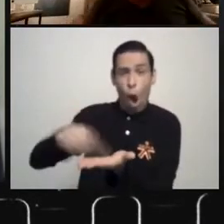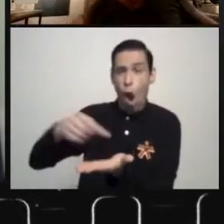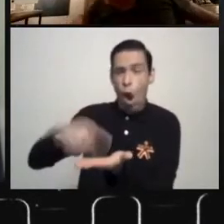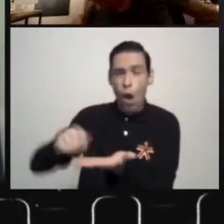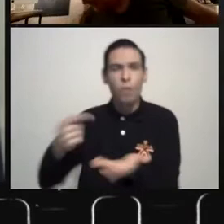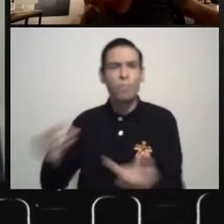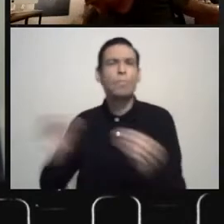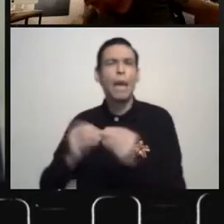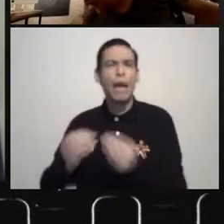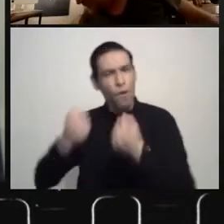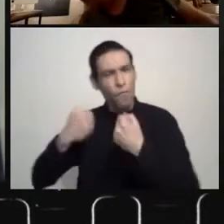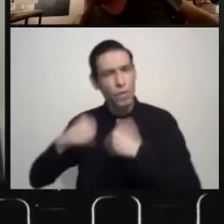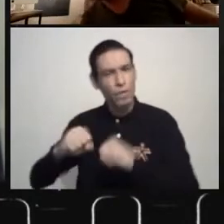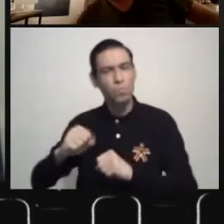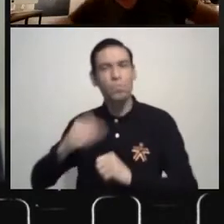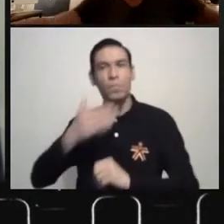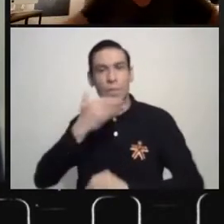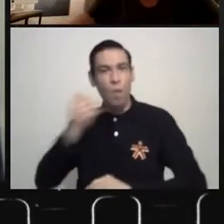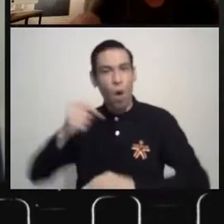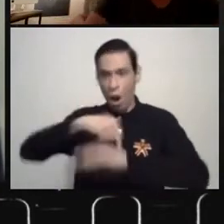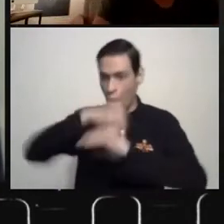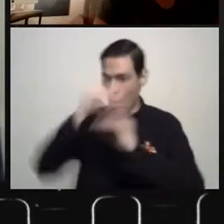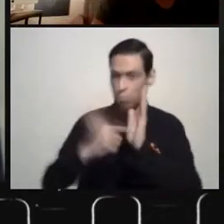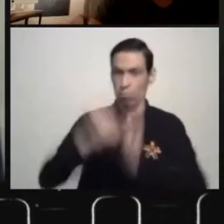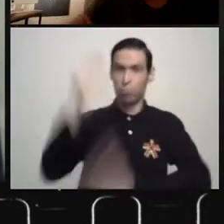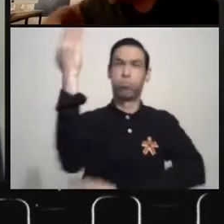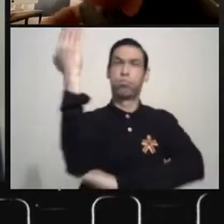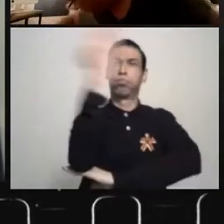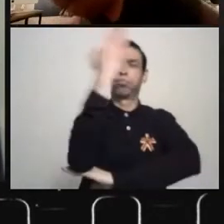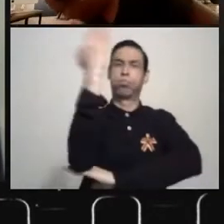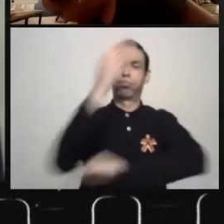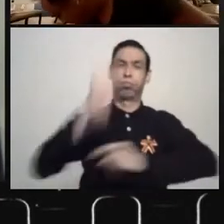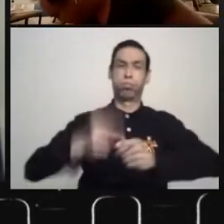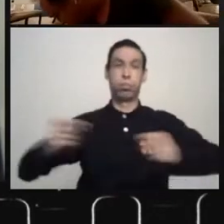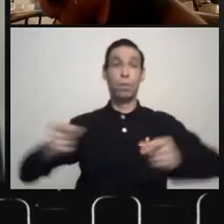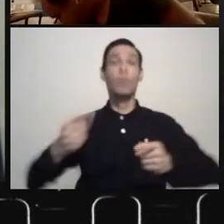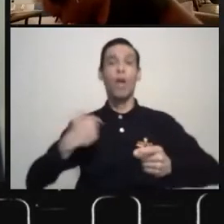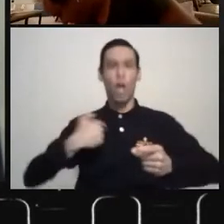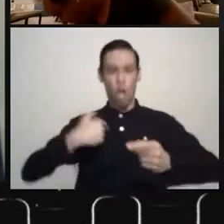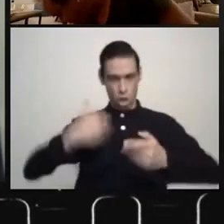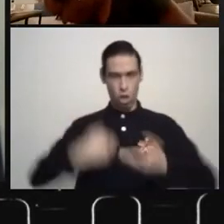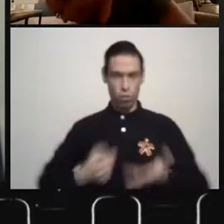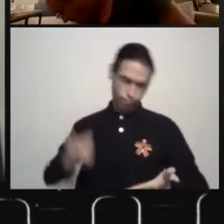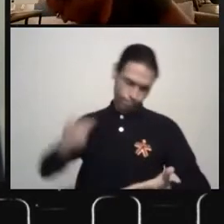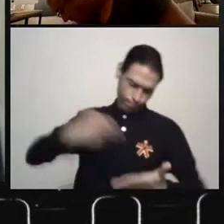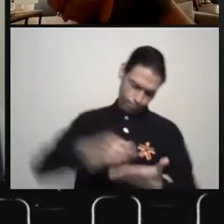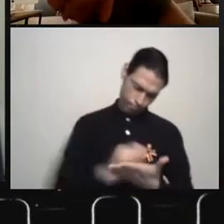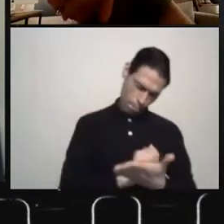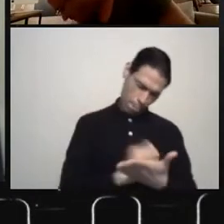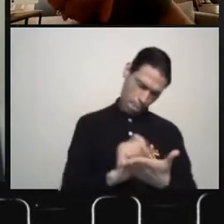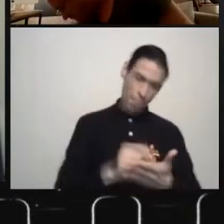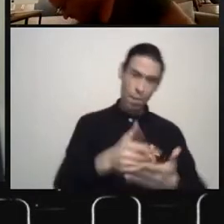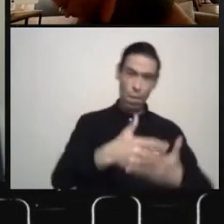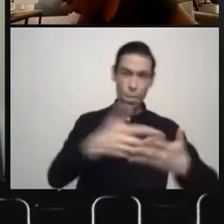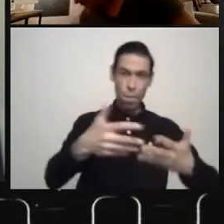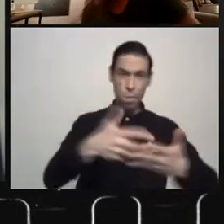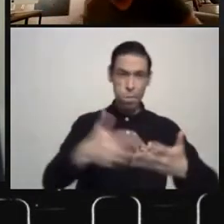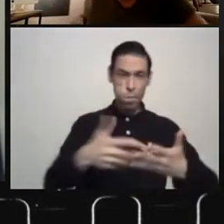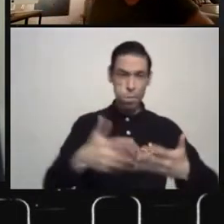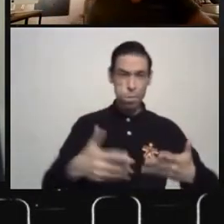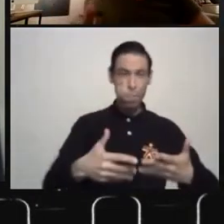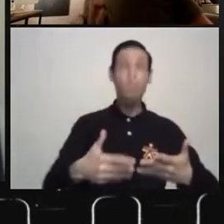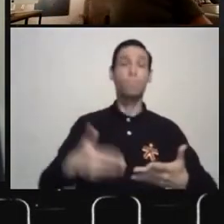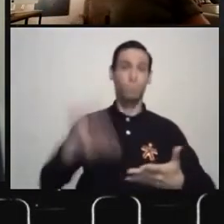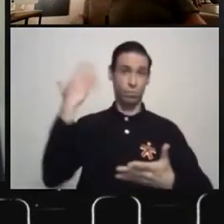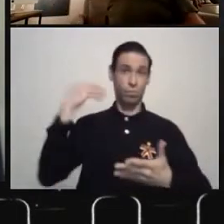ese esfuerzo dedicárselo a una película. Entonces escribí un guión que se pudiera realizar. Mi novia, que ahora es mi esposa y